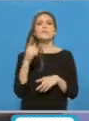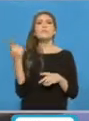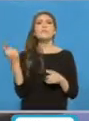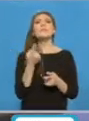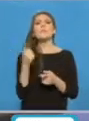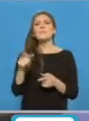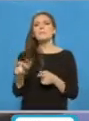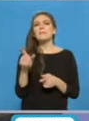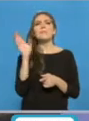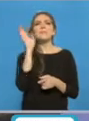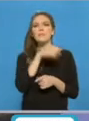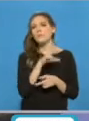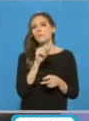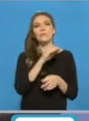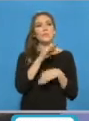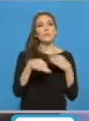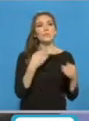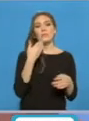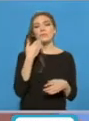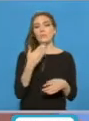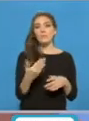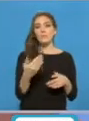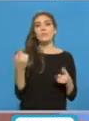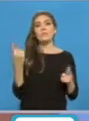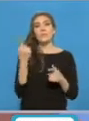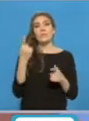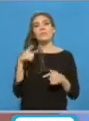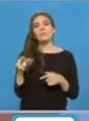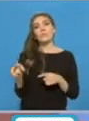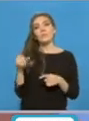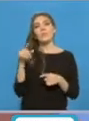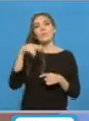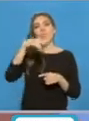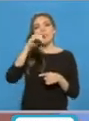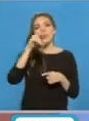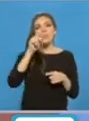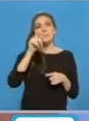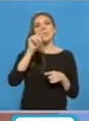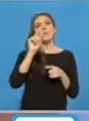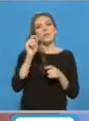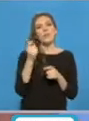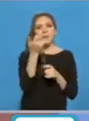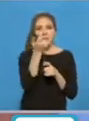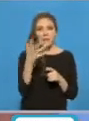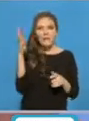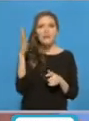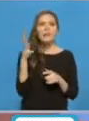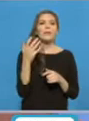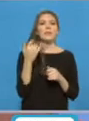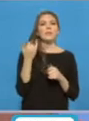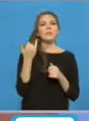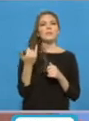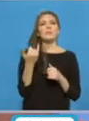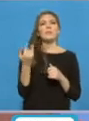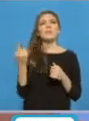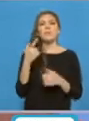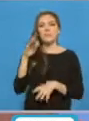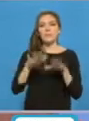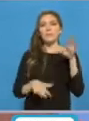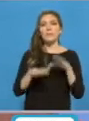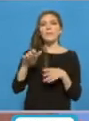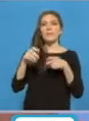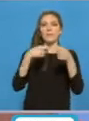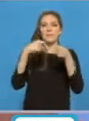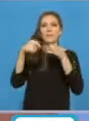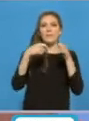es miel sobre hojuelas. Ah. Bueno, pues están caritas, Es- o sea, Sí, están claro. caritas, y bueno, además, fíjense ustedes que a veces la